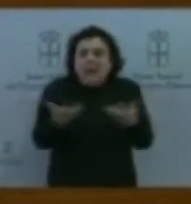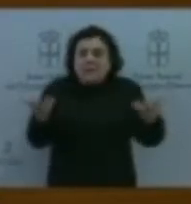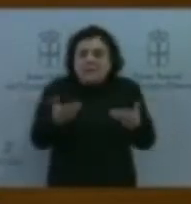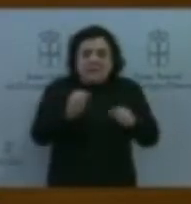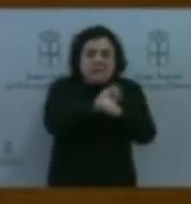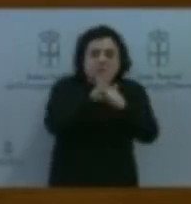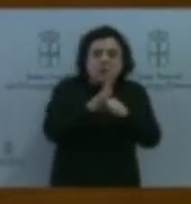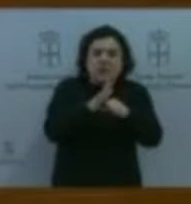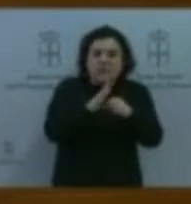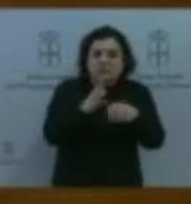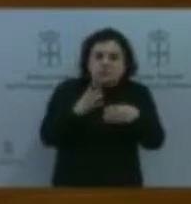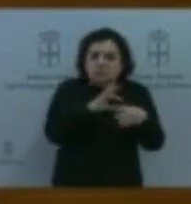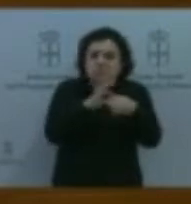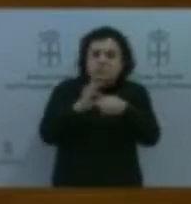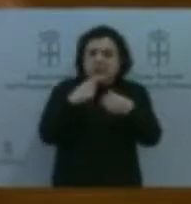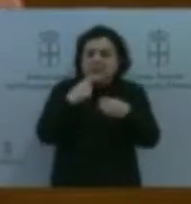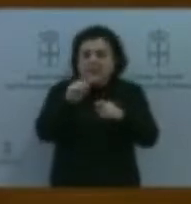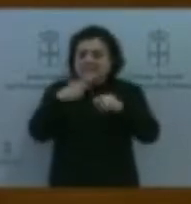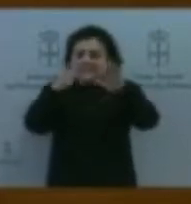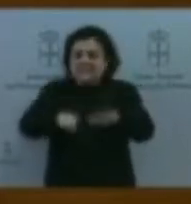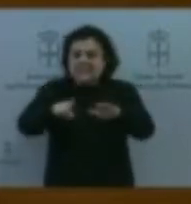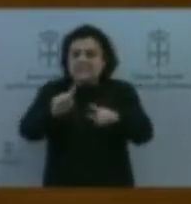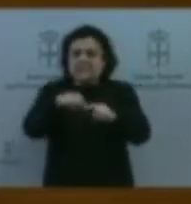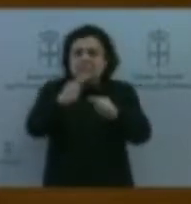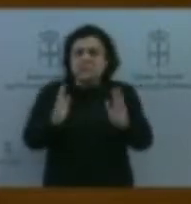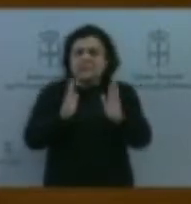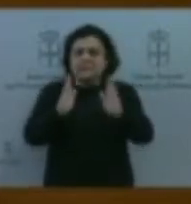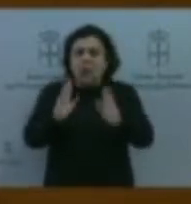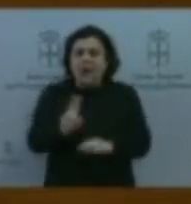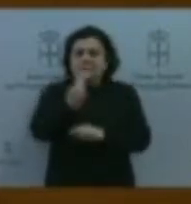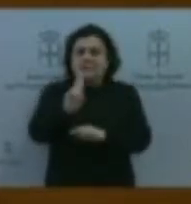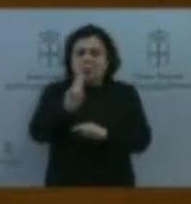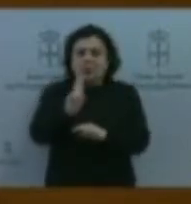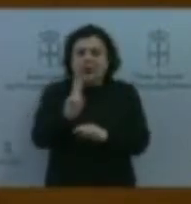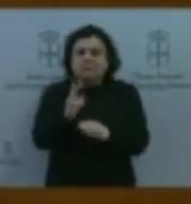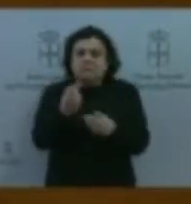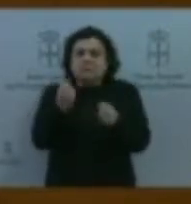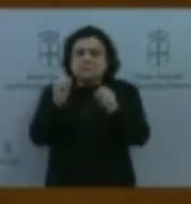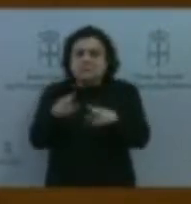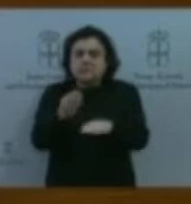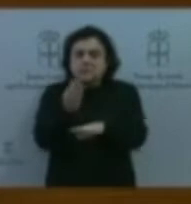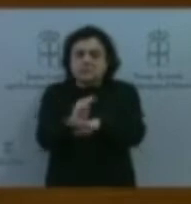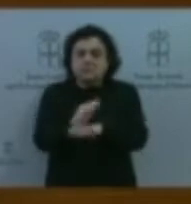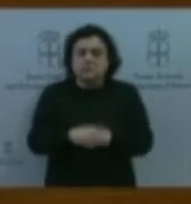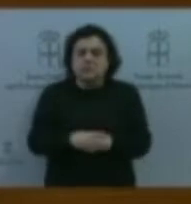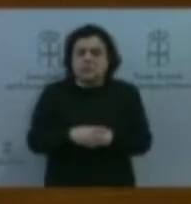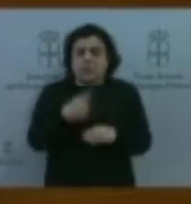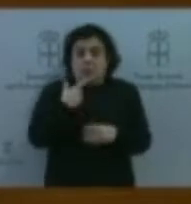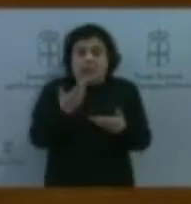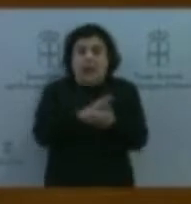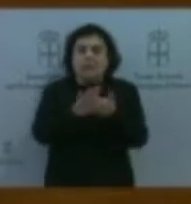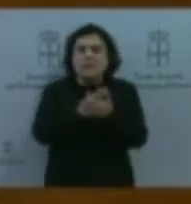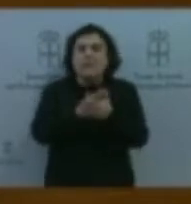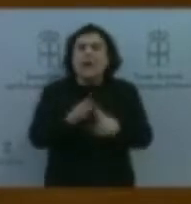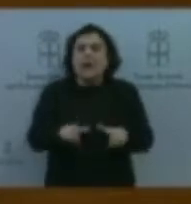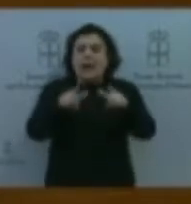llega la segunda ola? Le pongo un caso que les contaba la PAD de Oviedo, la plataforma de afectados por la hipoteca. Una familia, 5 meses